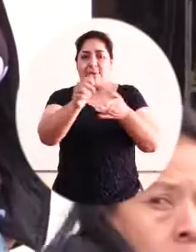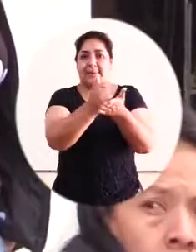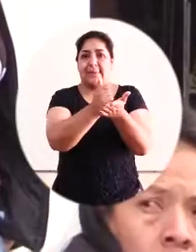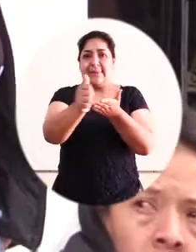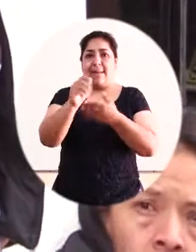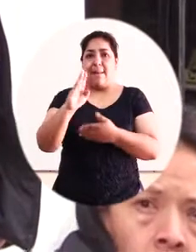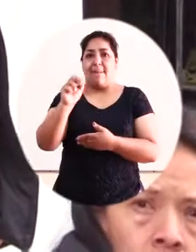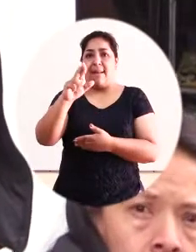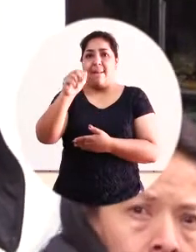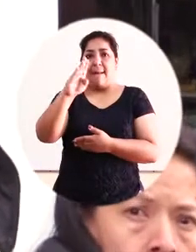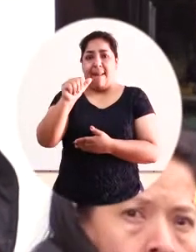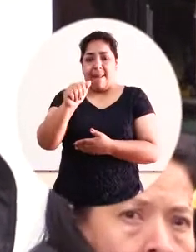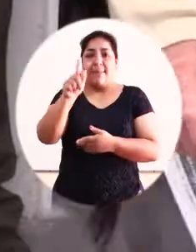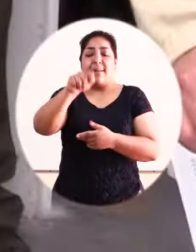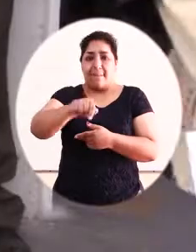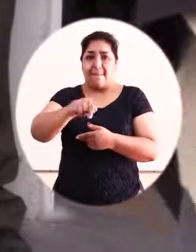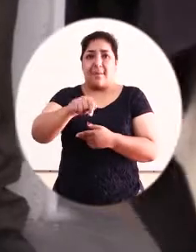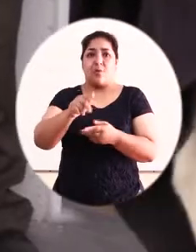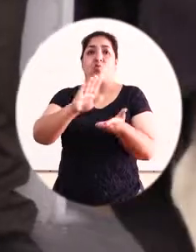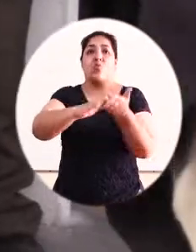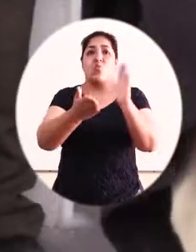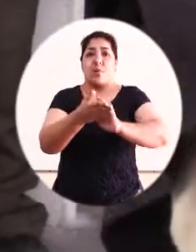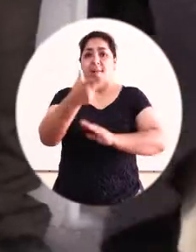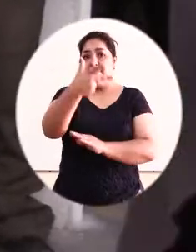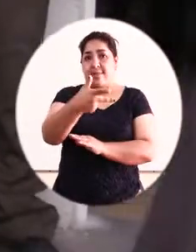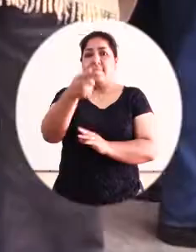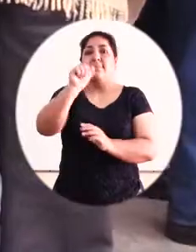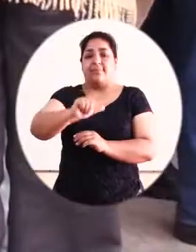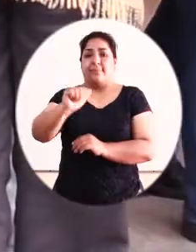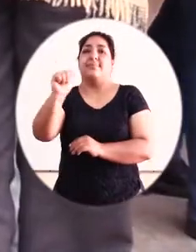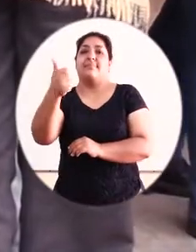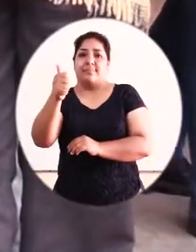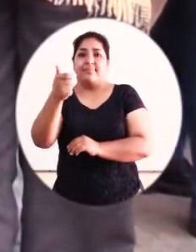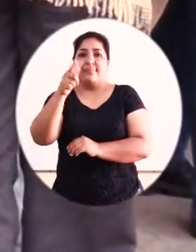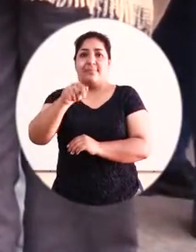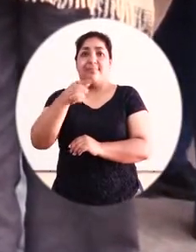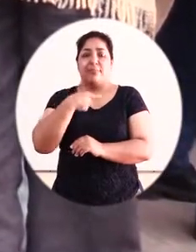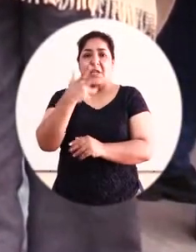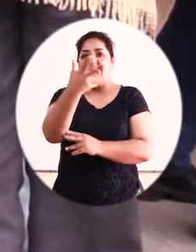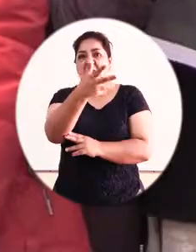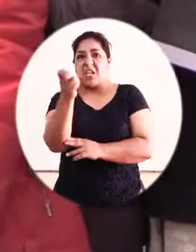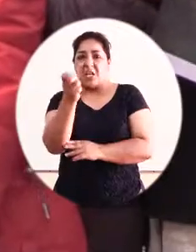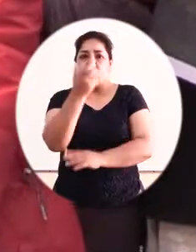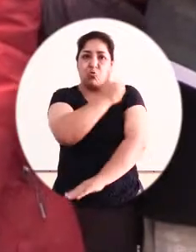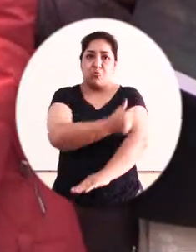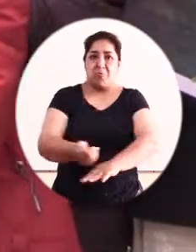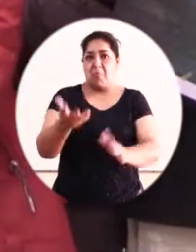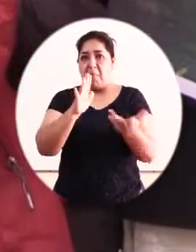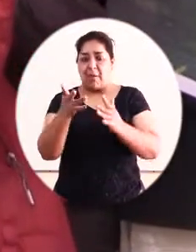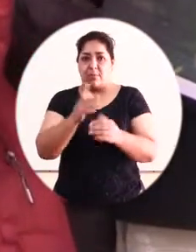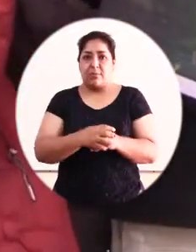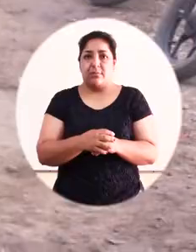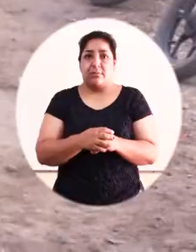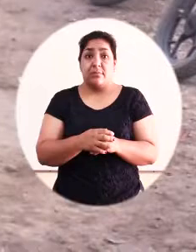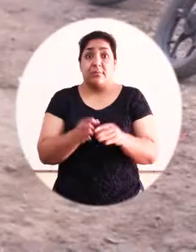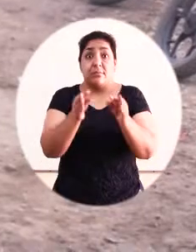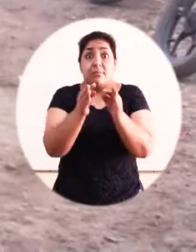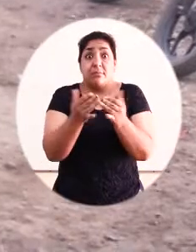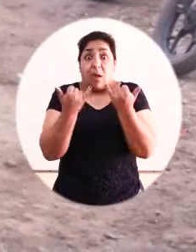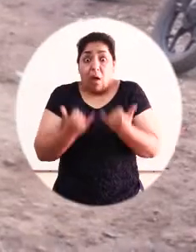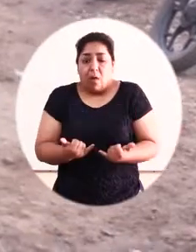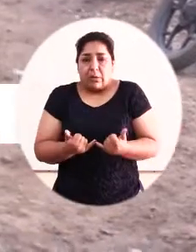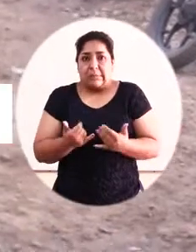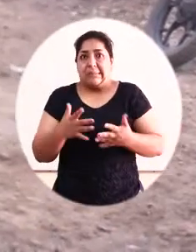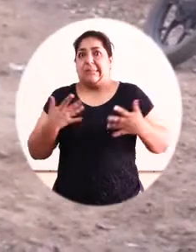barbara y las comunas 3 y 10 donde en cada lugar se hizo la destinación de 500 millones de pesos esto es